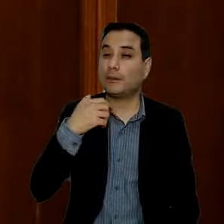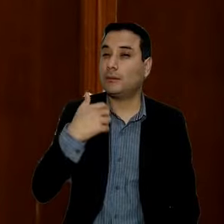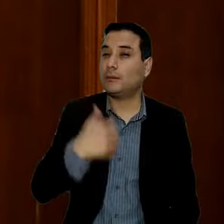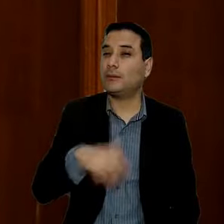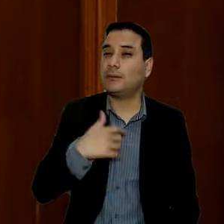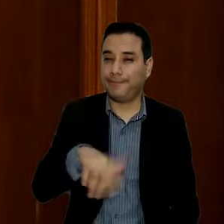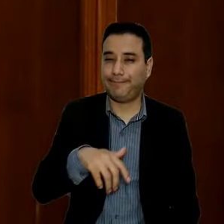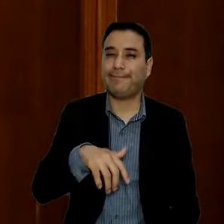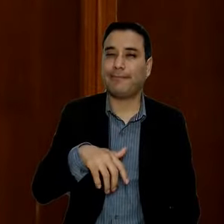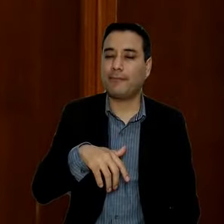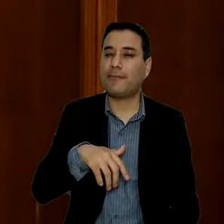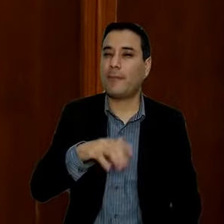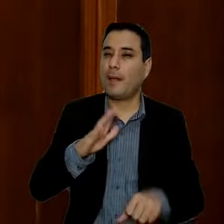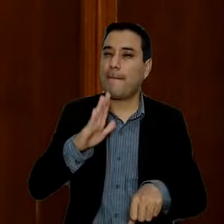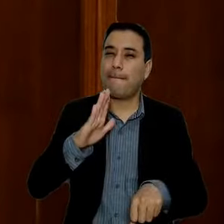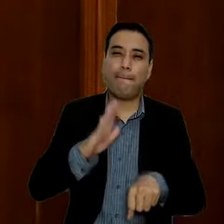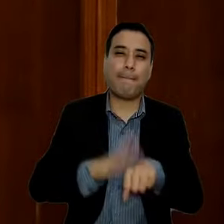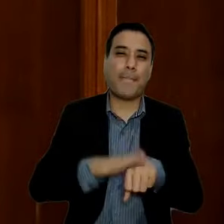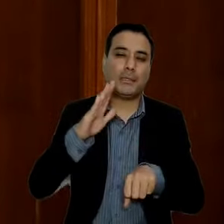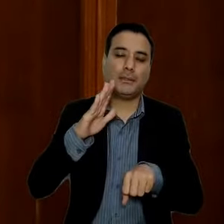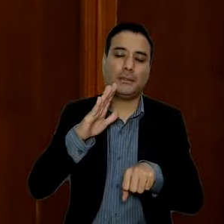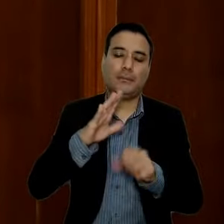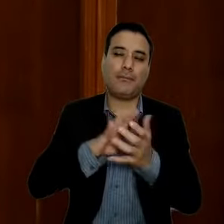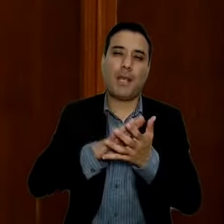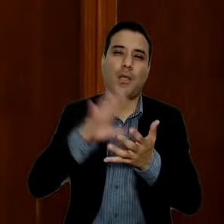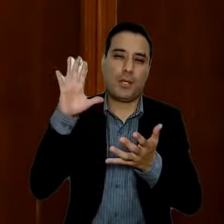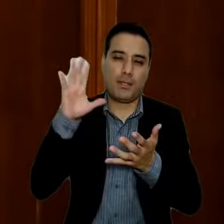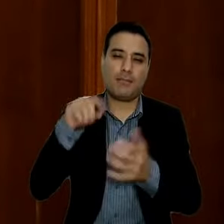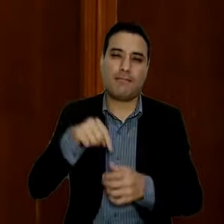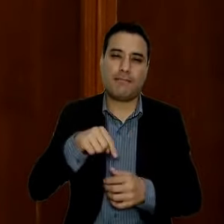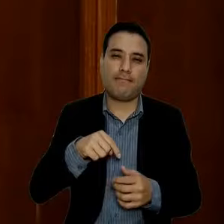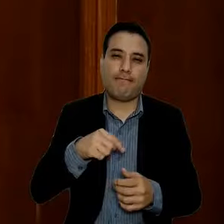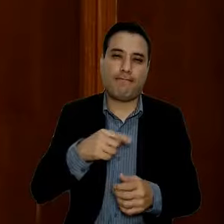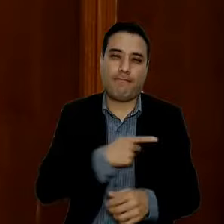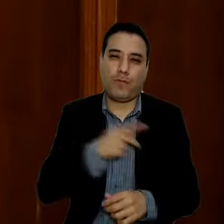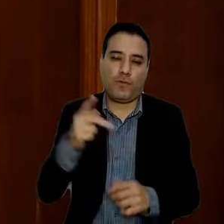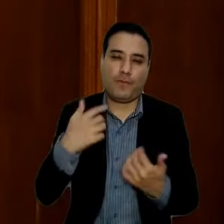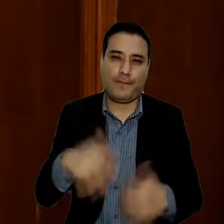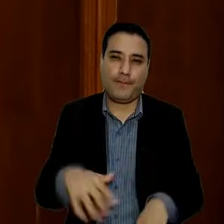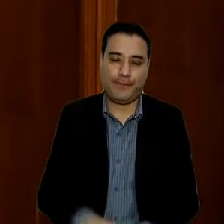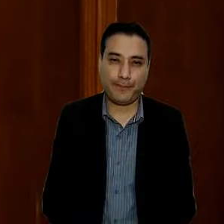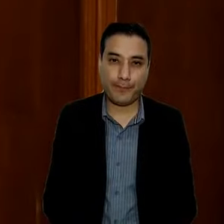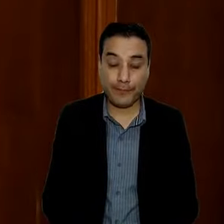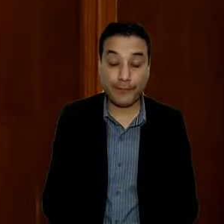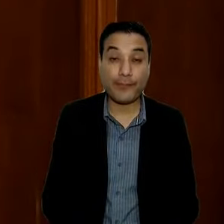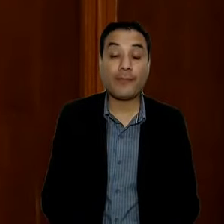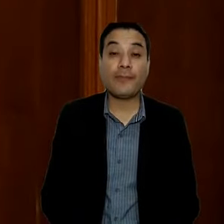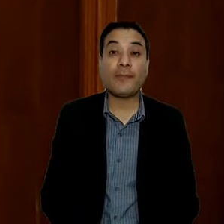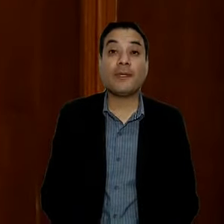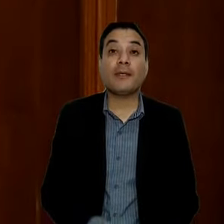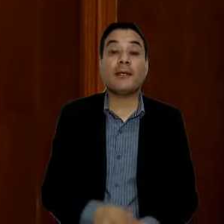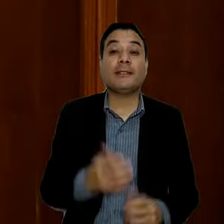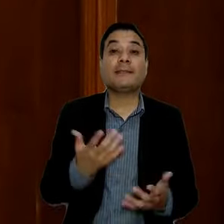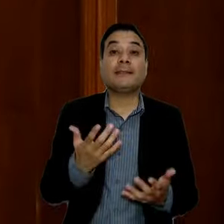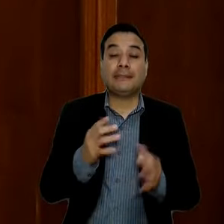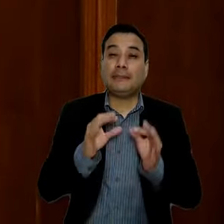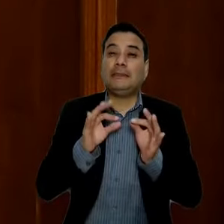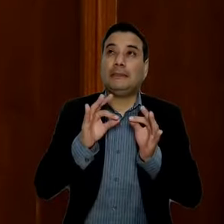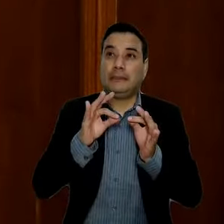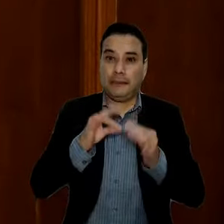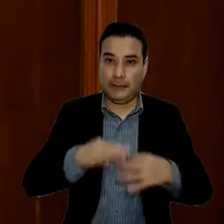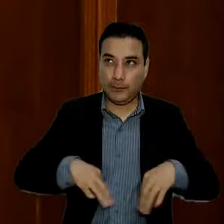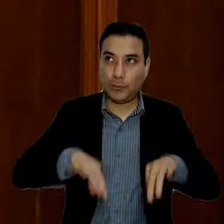por sexo de mayor proporción en el estado Por ello es imperante continuar